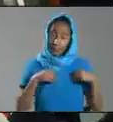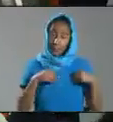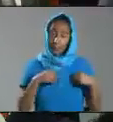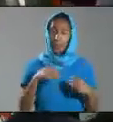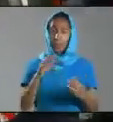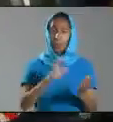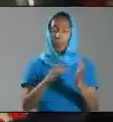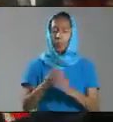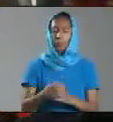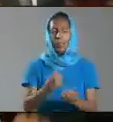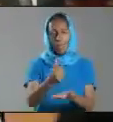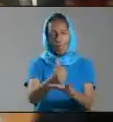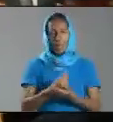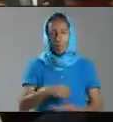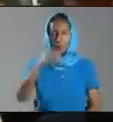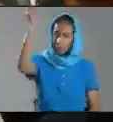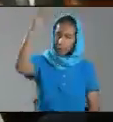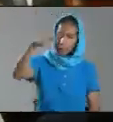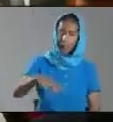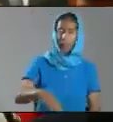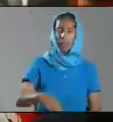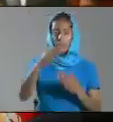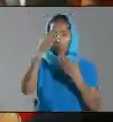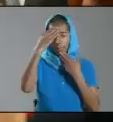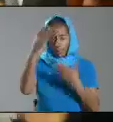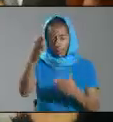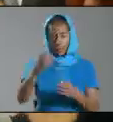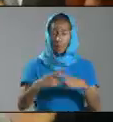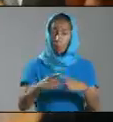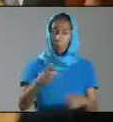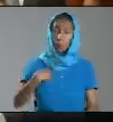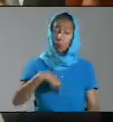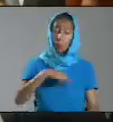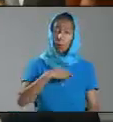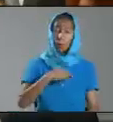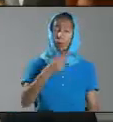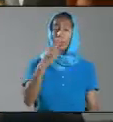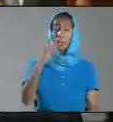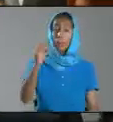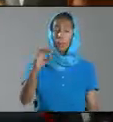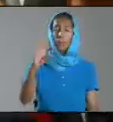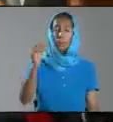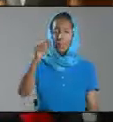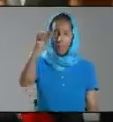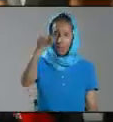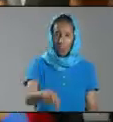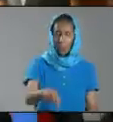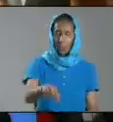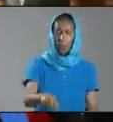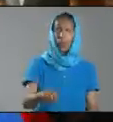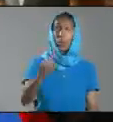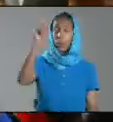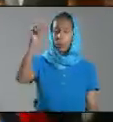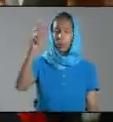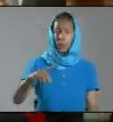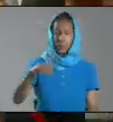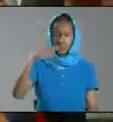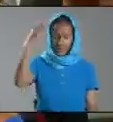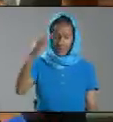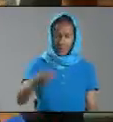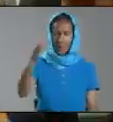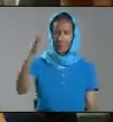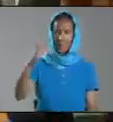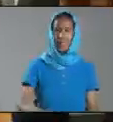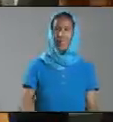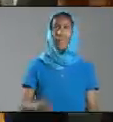bendecirlos. Padre, gracias. Gracias por nuestros hermanos que hoy, Señor, decidiste salvar, que